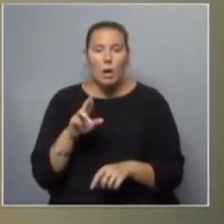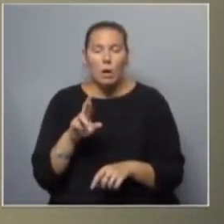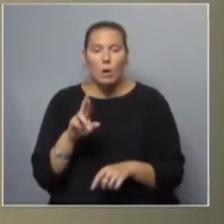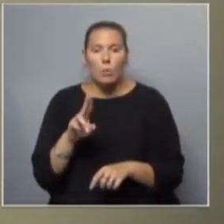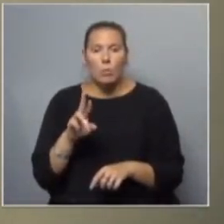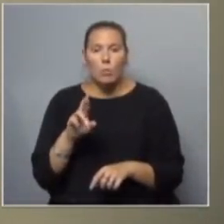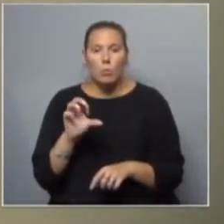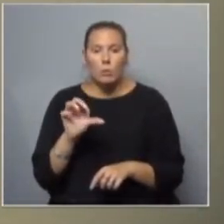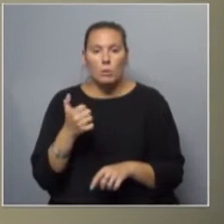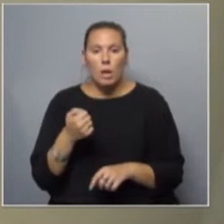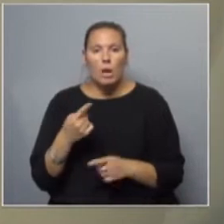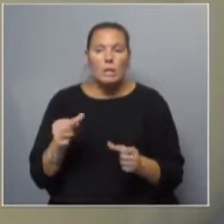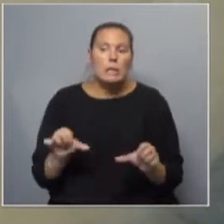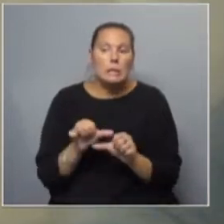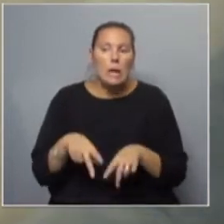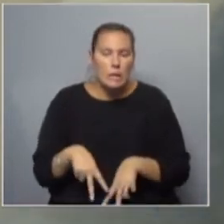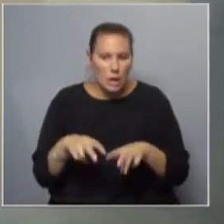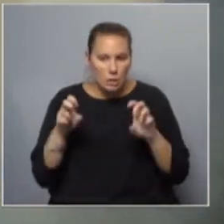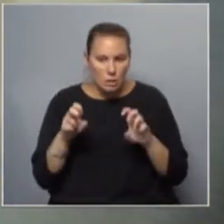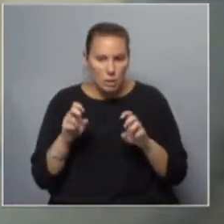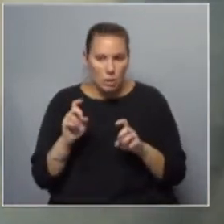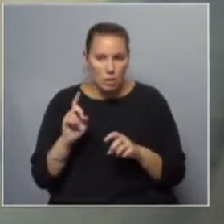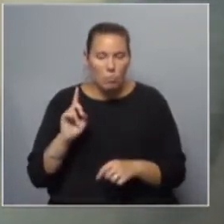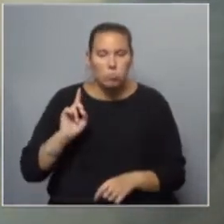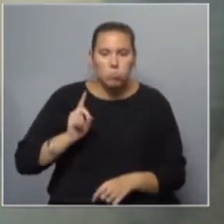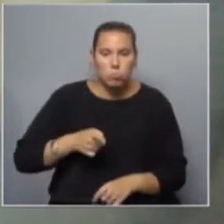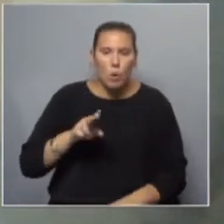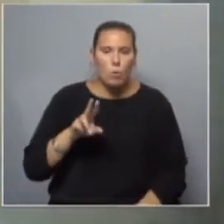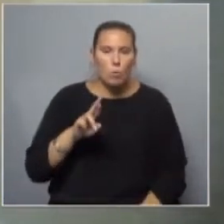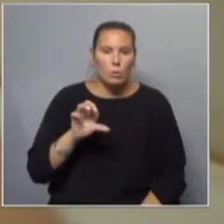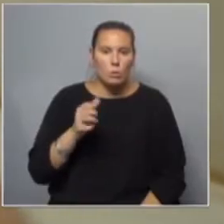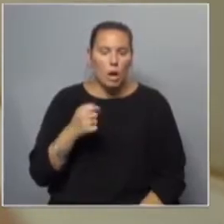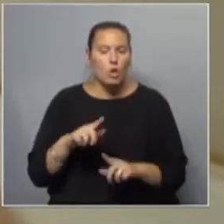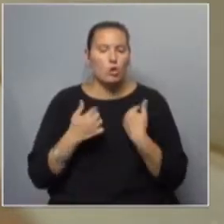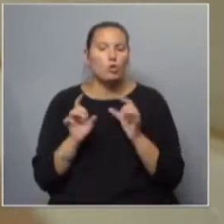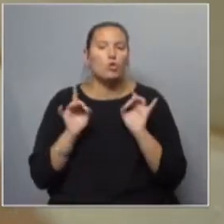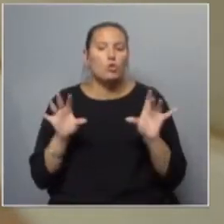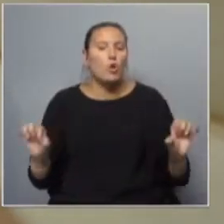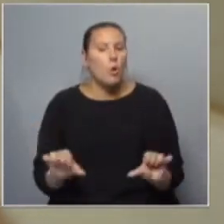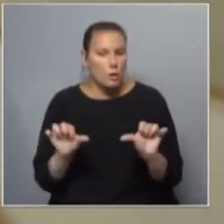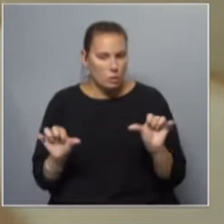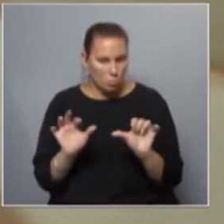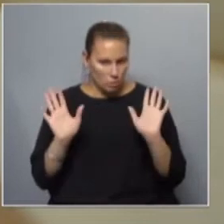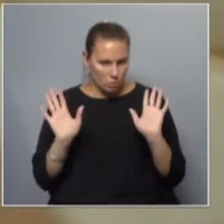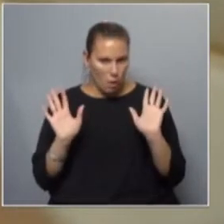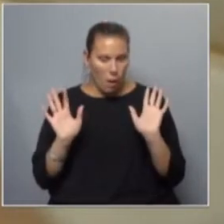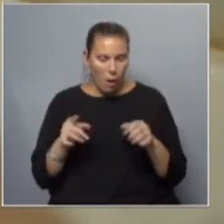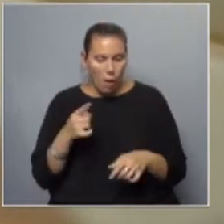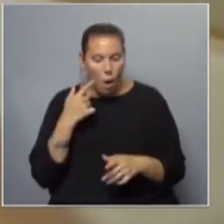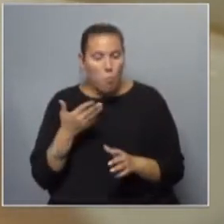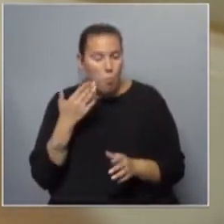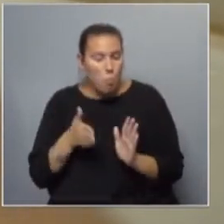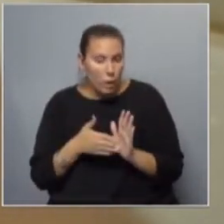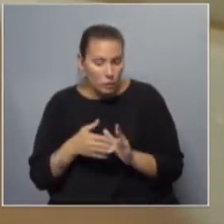URSEA y qué parámetros se van a analizar los establece la URSEA. Nosotros simplemente lo ejecutamos, tanto la toma de